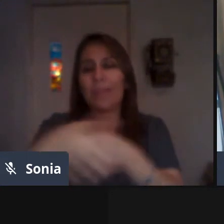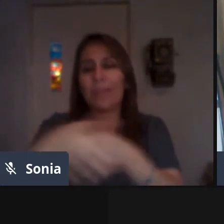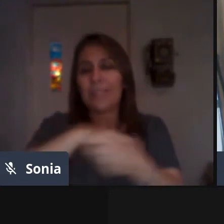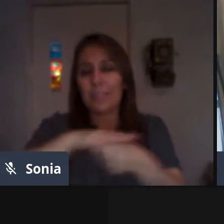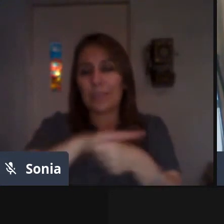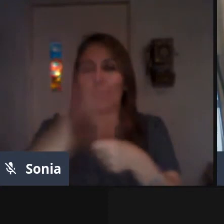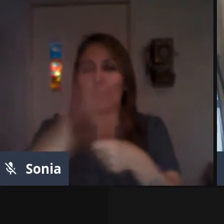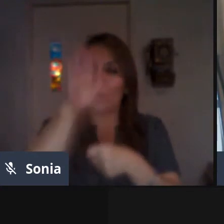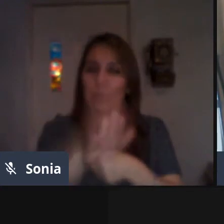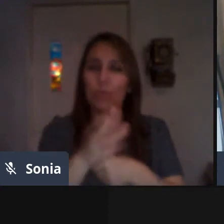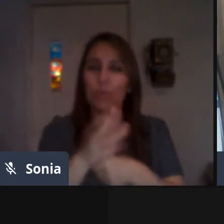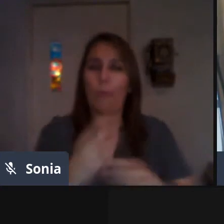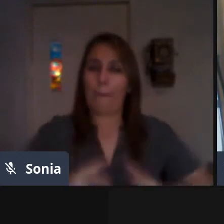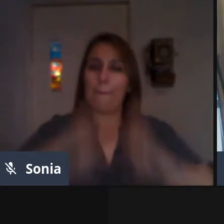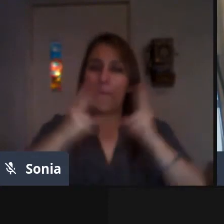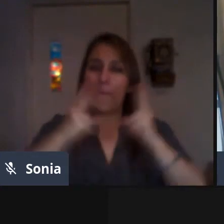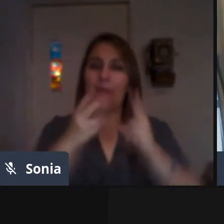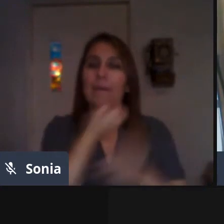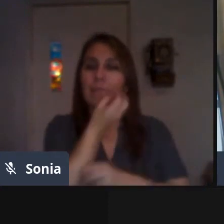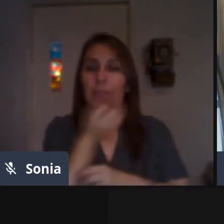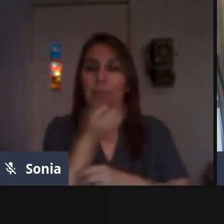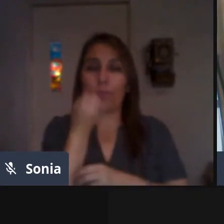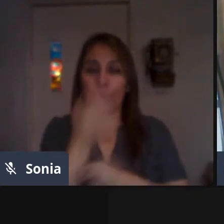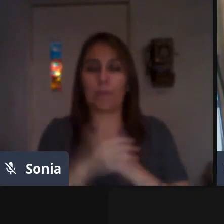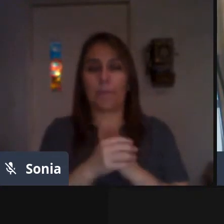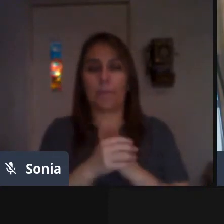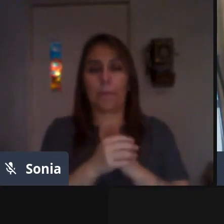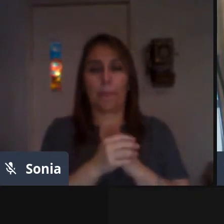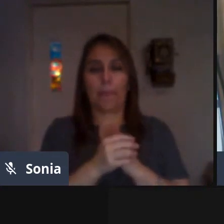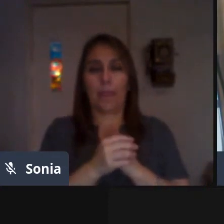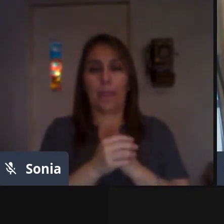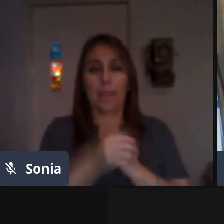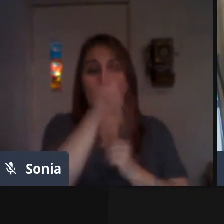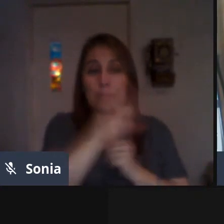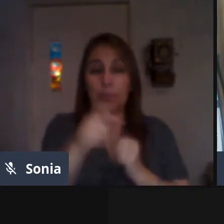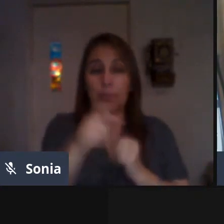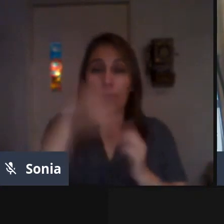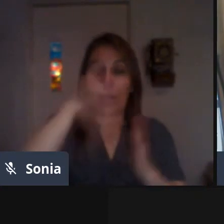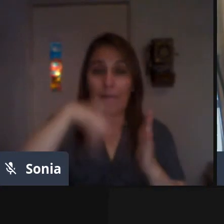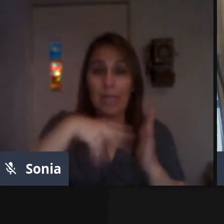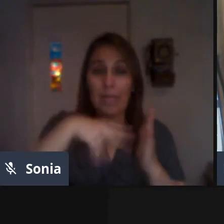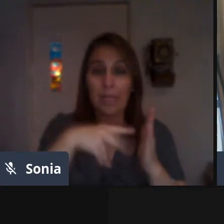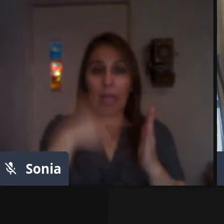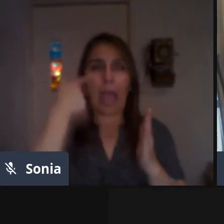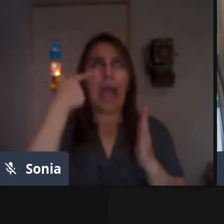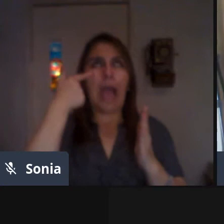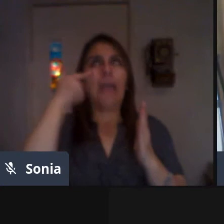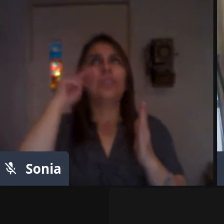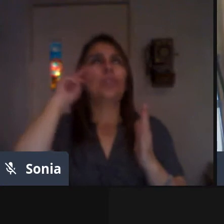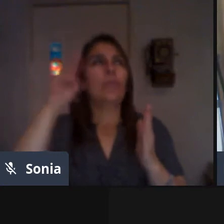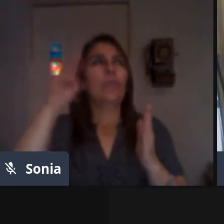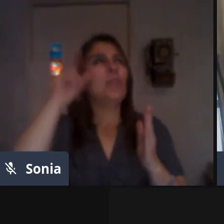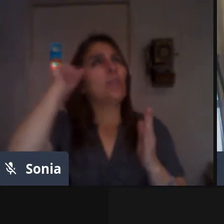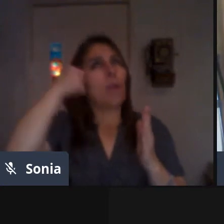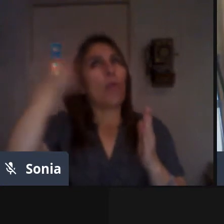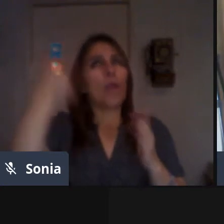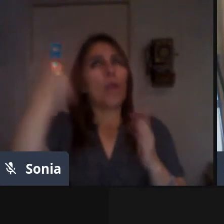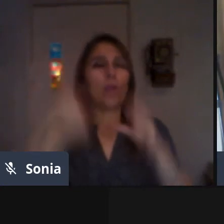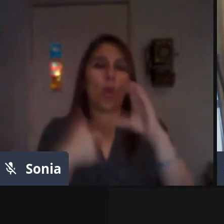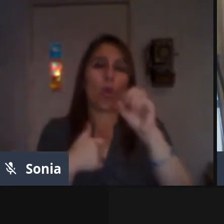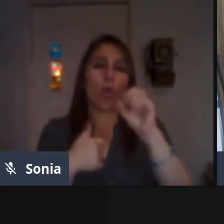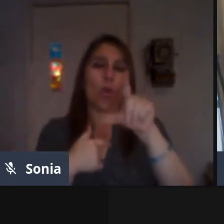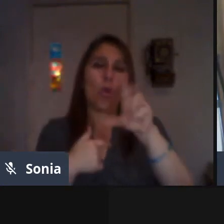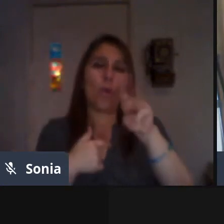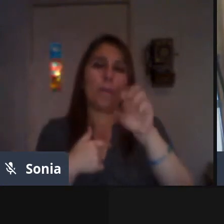un caso muy muy famoso y la gente que lo lee pensando en yo viese tal caso el de colmenar es el de la niña julian así